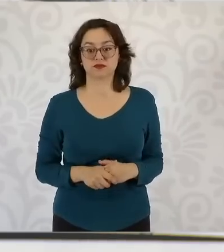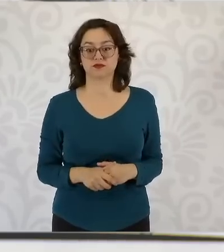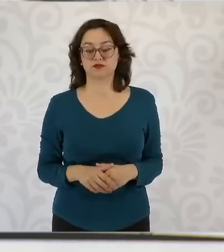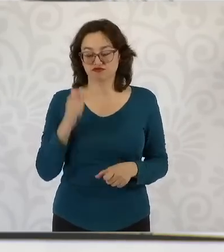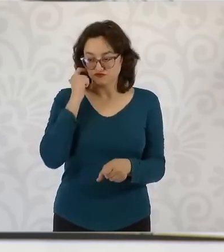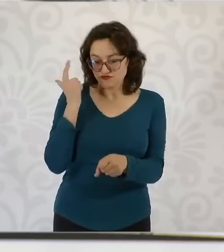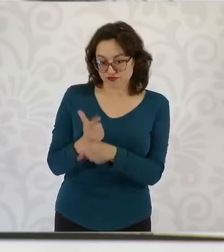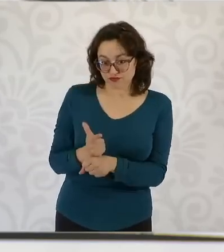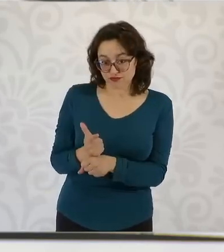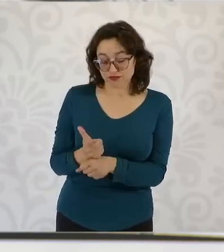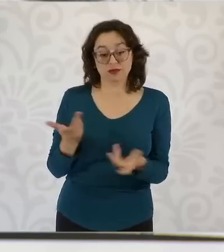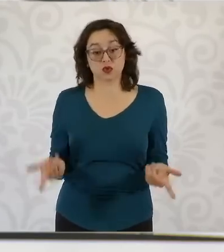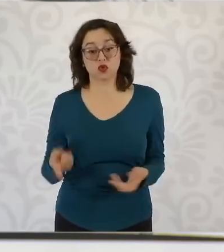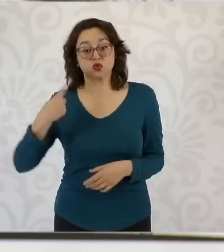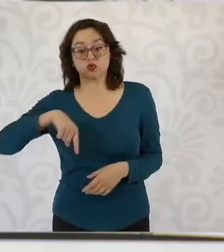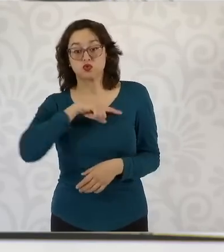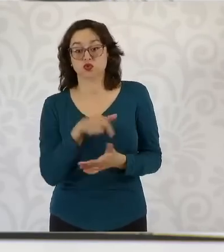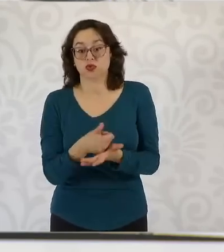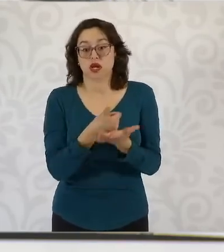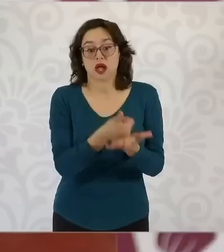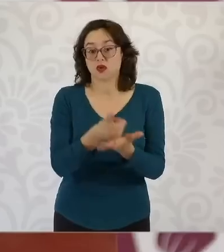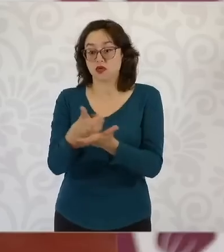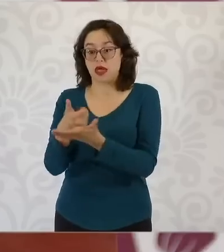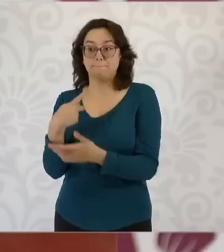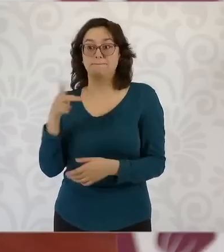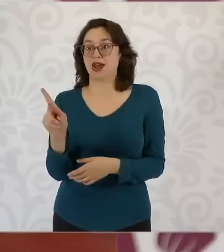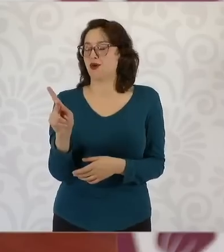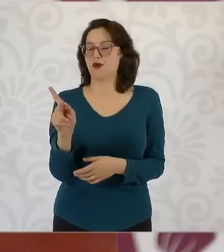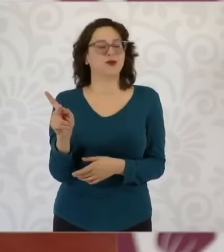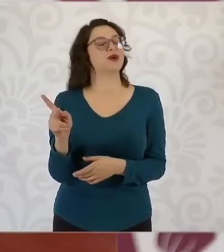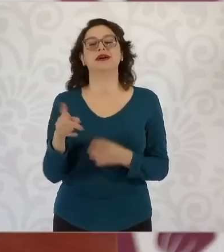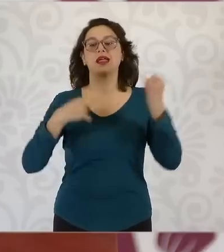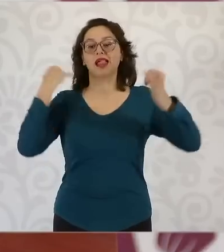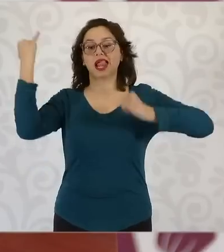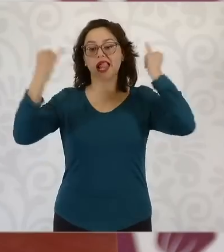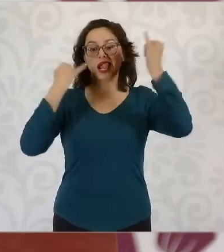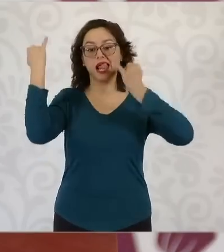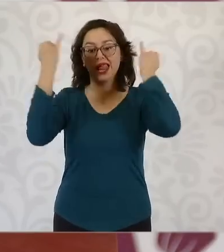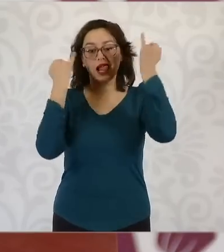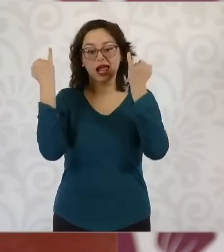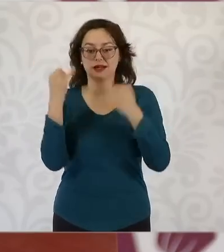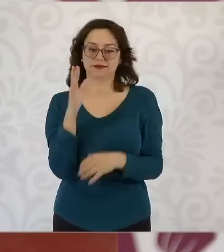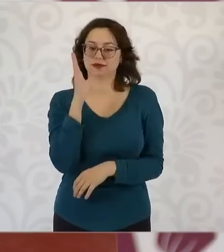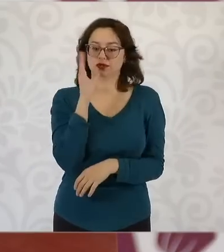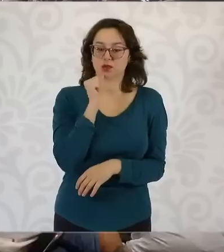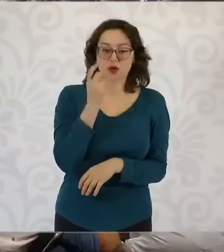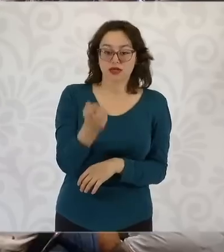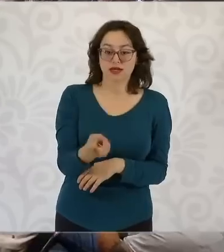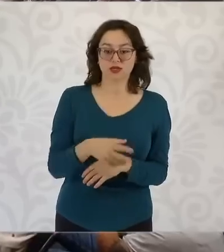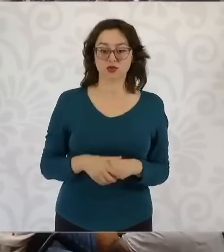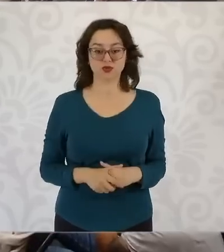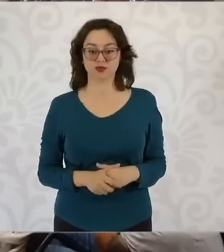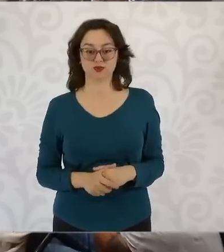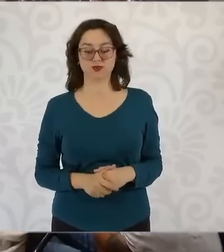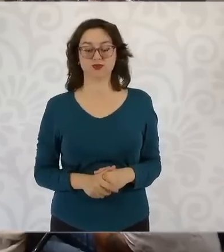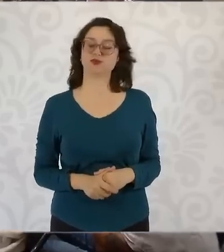vamos a ayudar en todo lo que tengamos que ayudar. Lo que no podemos es estar especulando. En esta